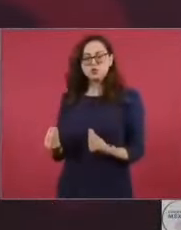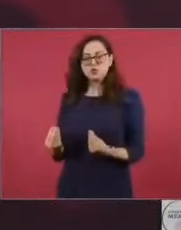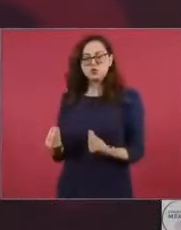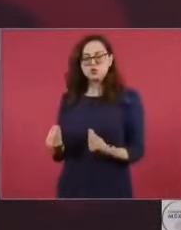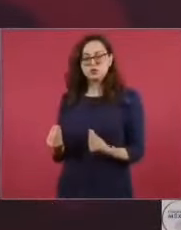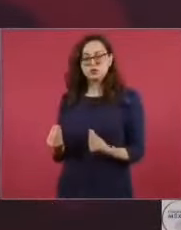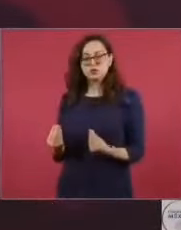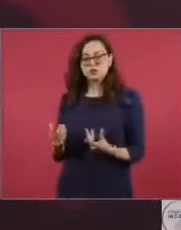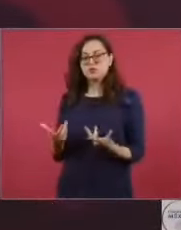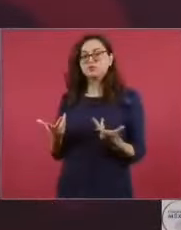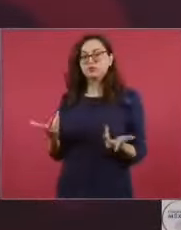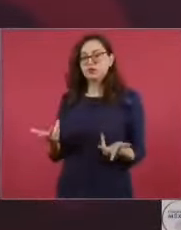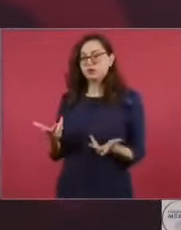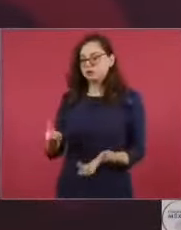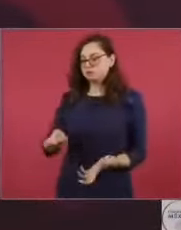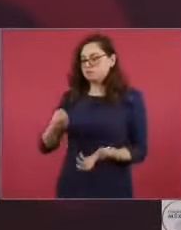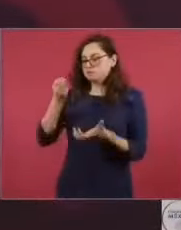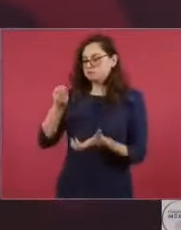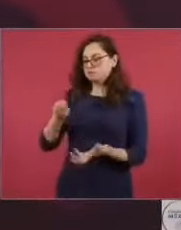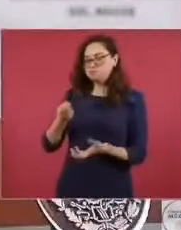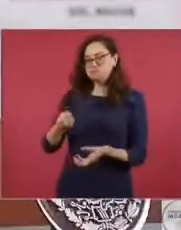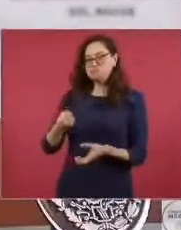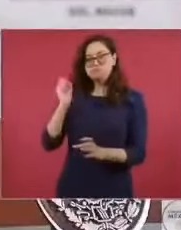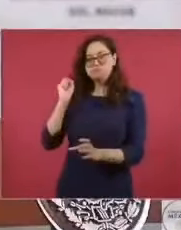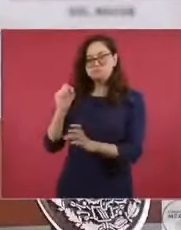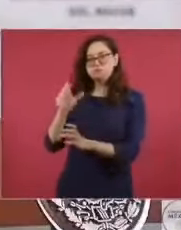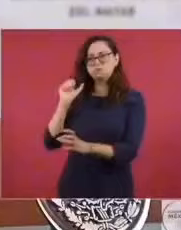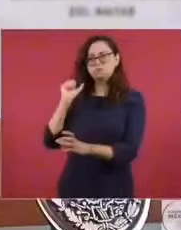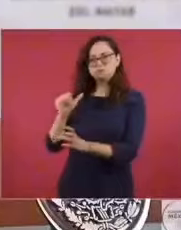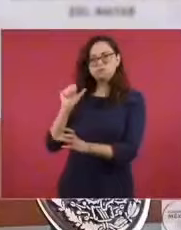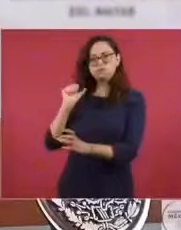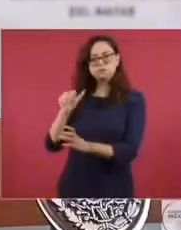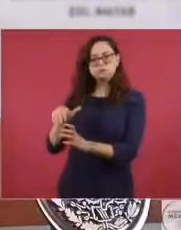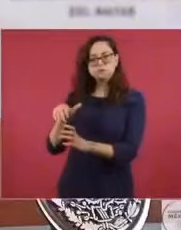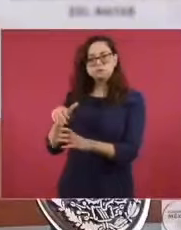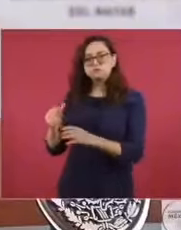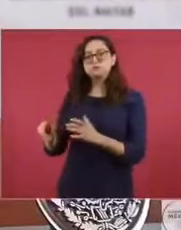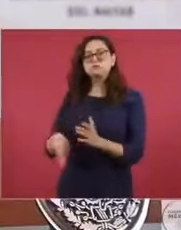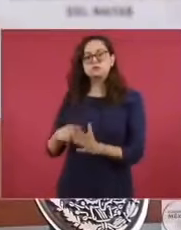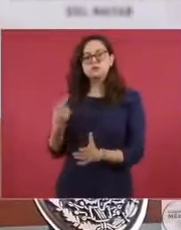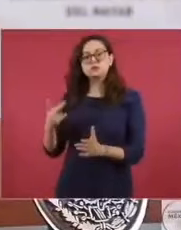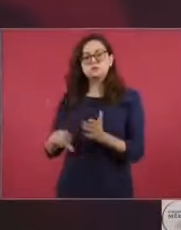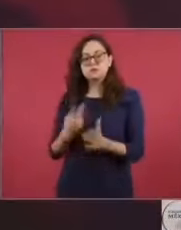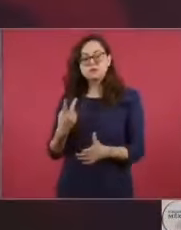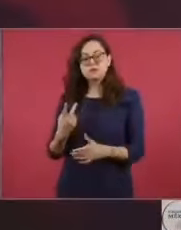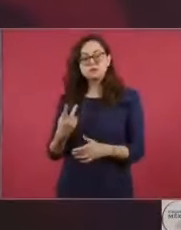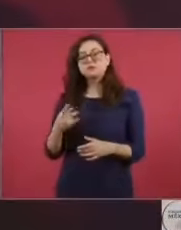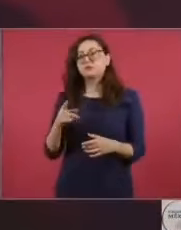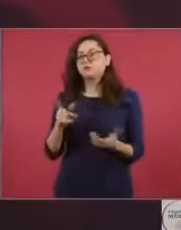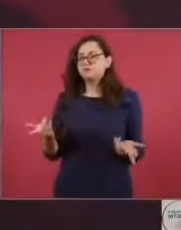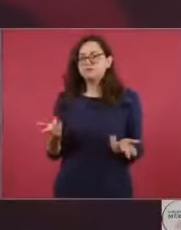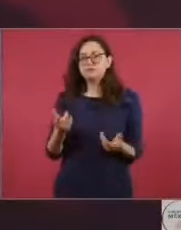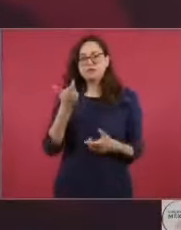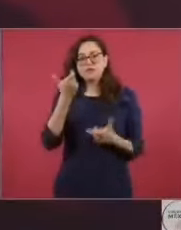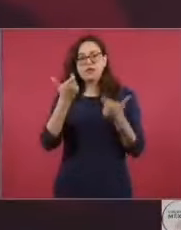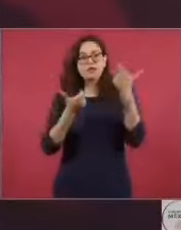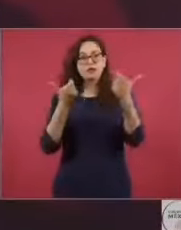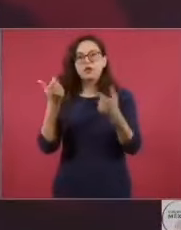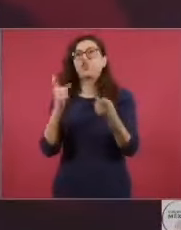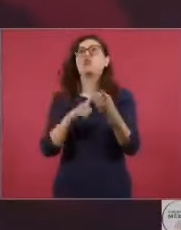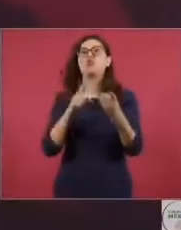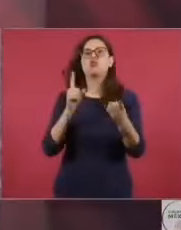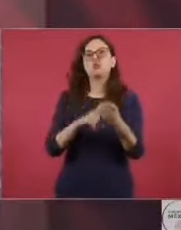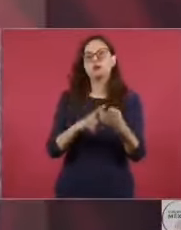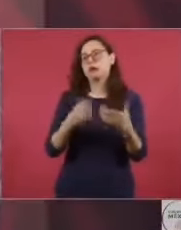envían recursos a las comunidades más apartadas del